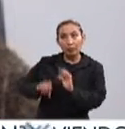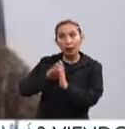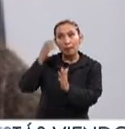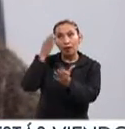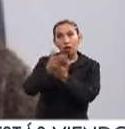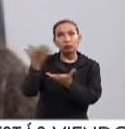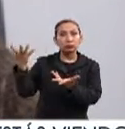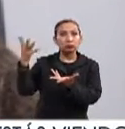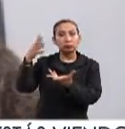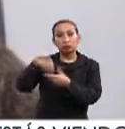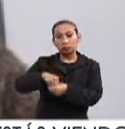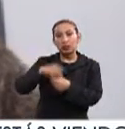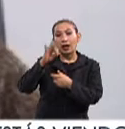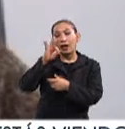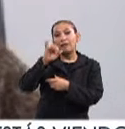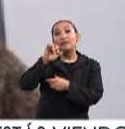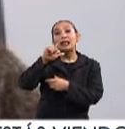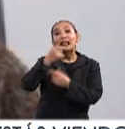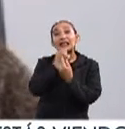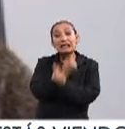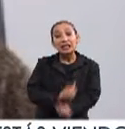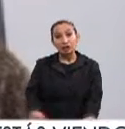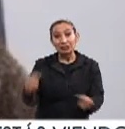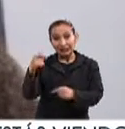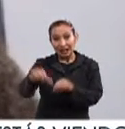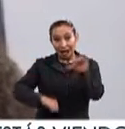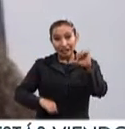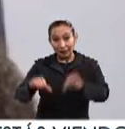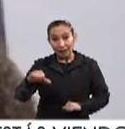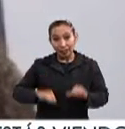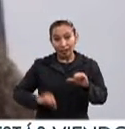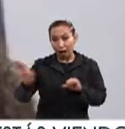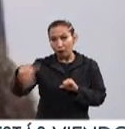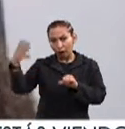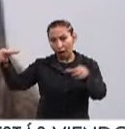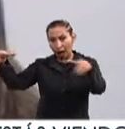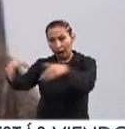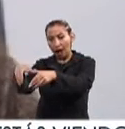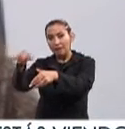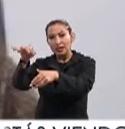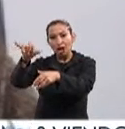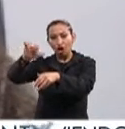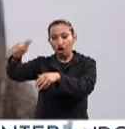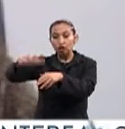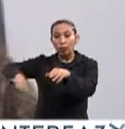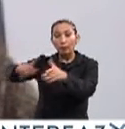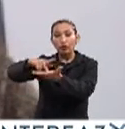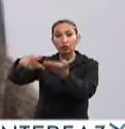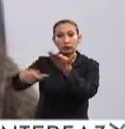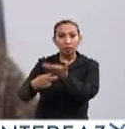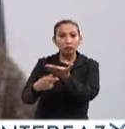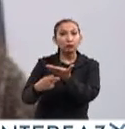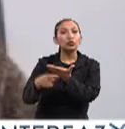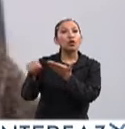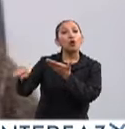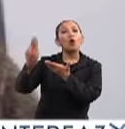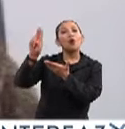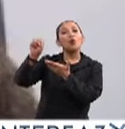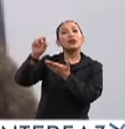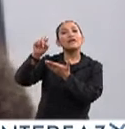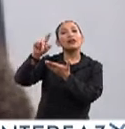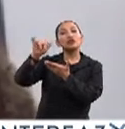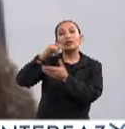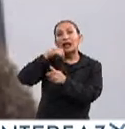estar incluidos en FIL Niños, incluso en estas actividades fuera de la FIL. El proyecto de Universo